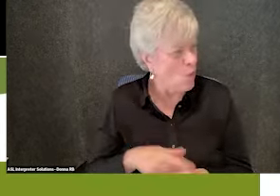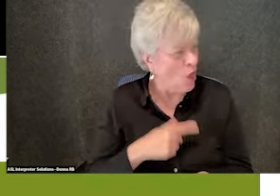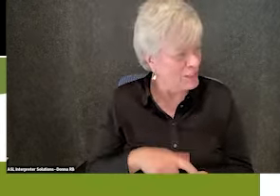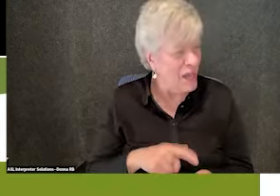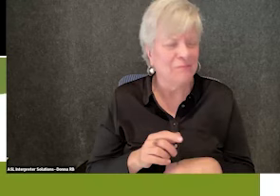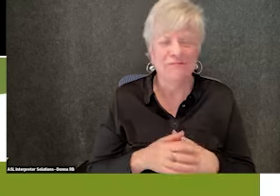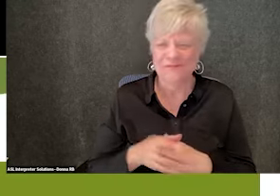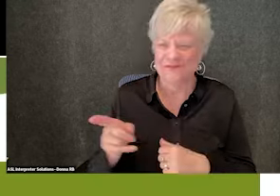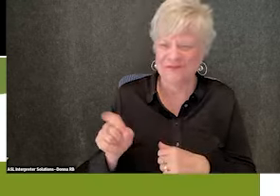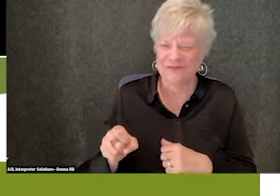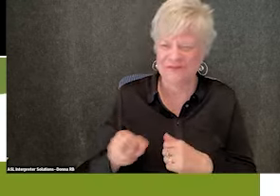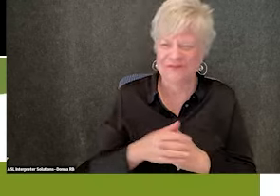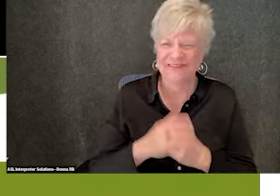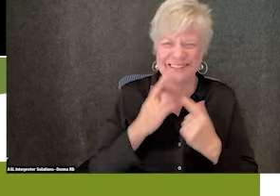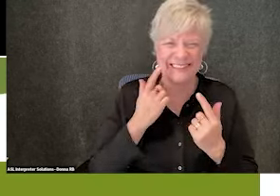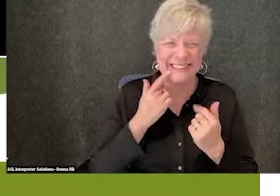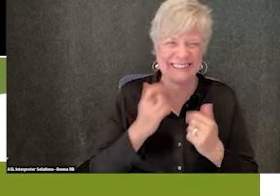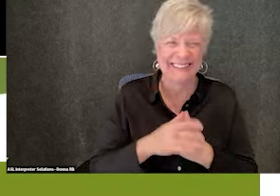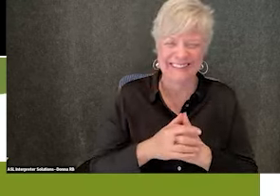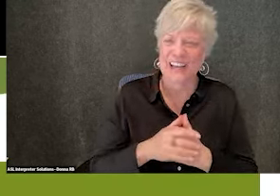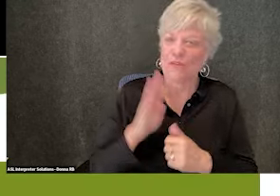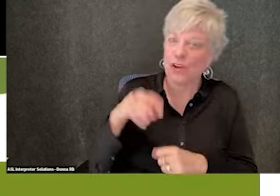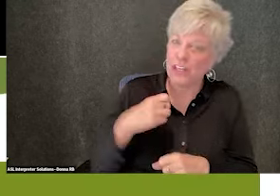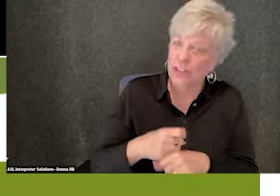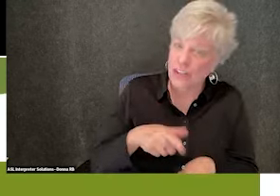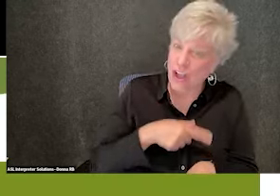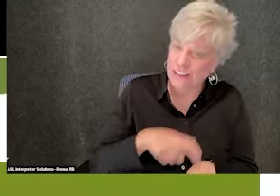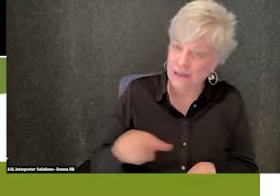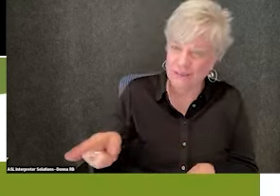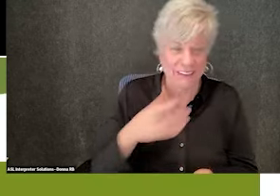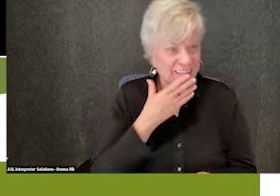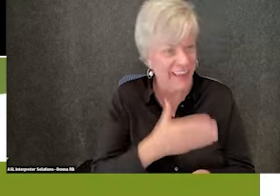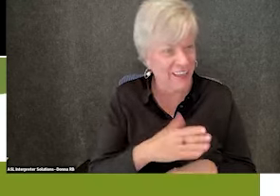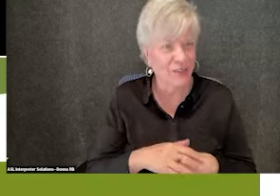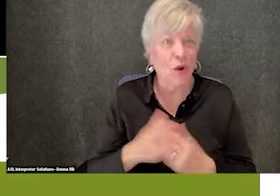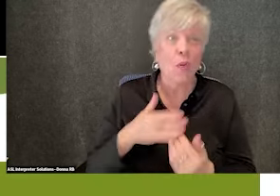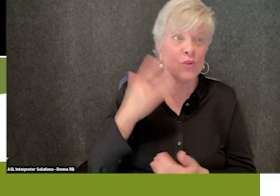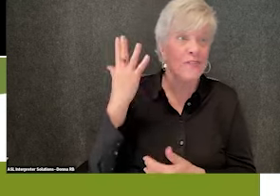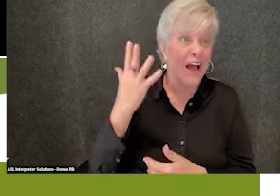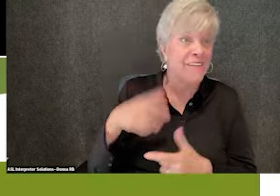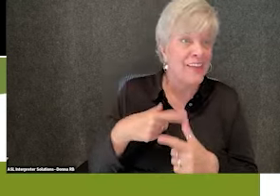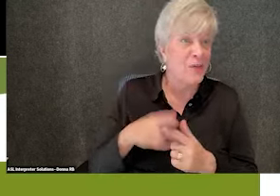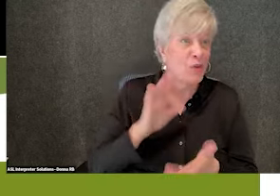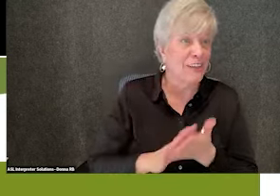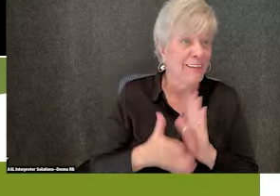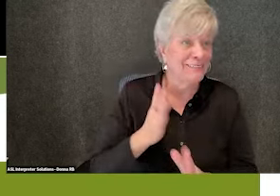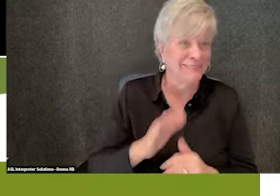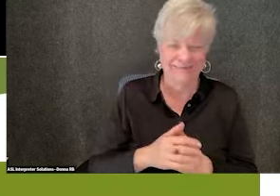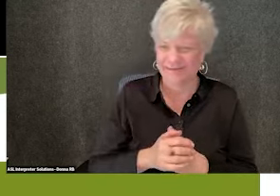Junior no puede estar con nosotros hoy. Él tuvo unas cosas de la escuela.